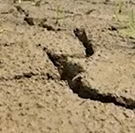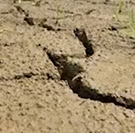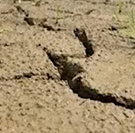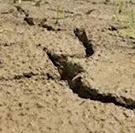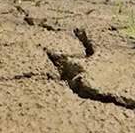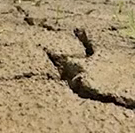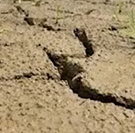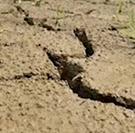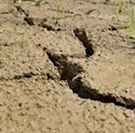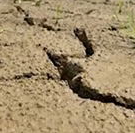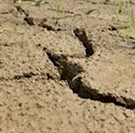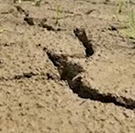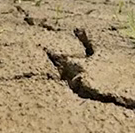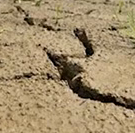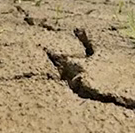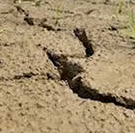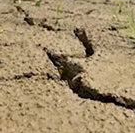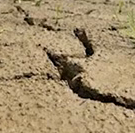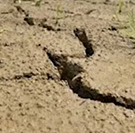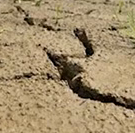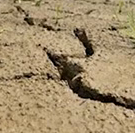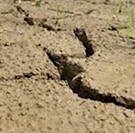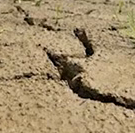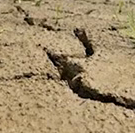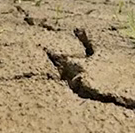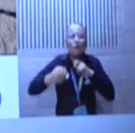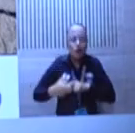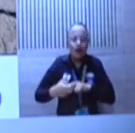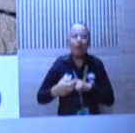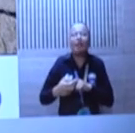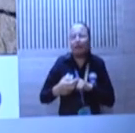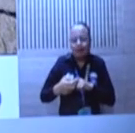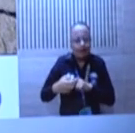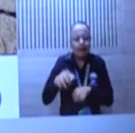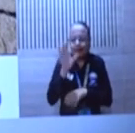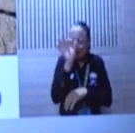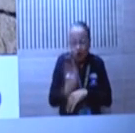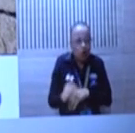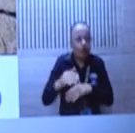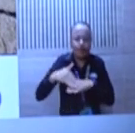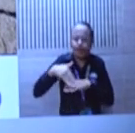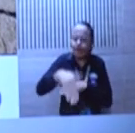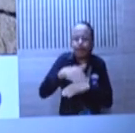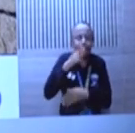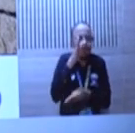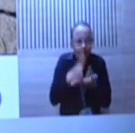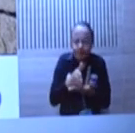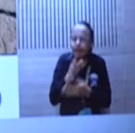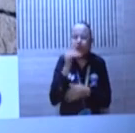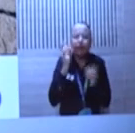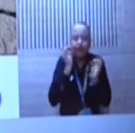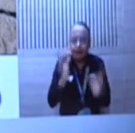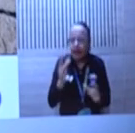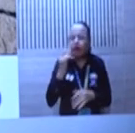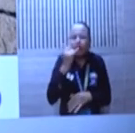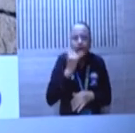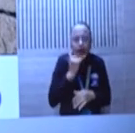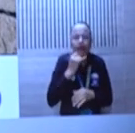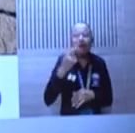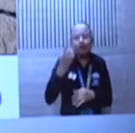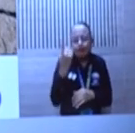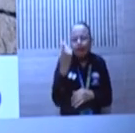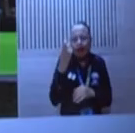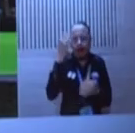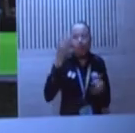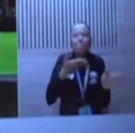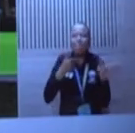eso va a salir mal empezó mal y tiene problemas y esa situación va a seguirse presentando y hay que tener un plan frente a eso Y por supuesto frente